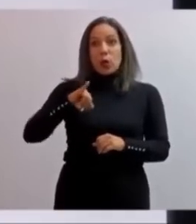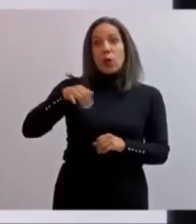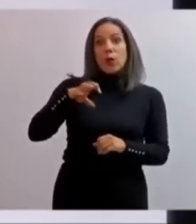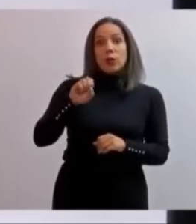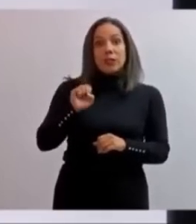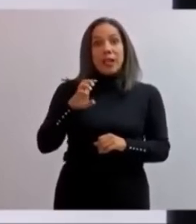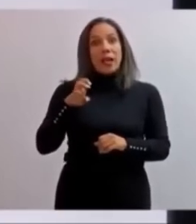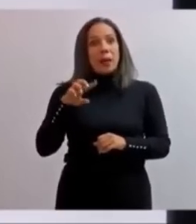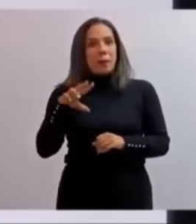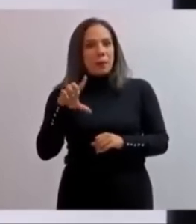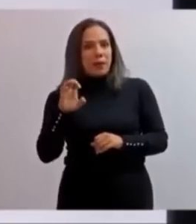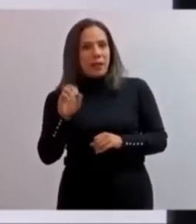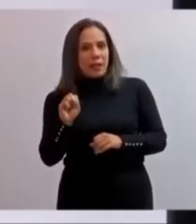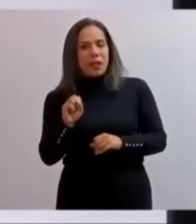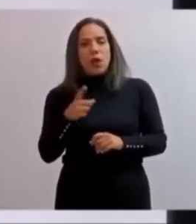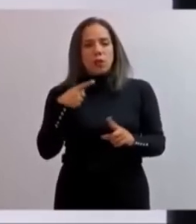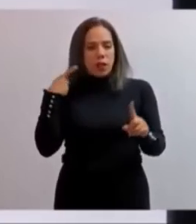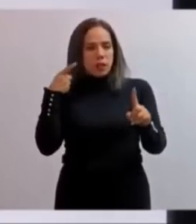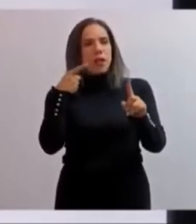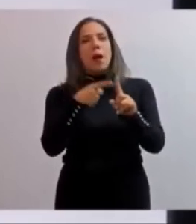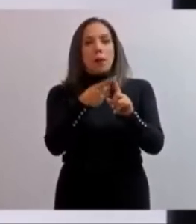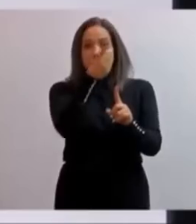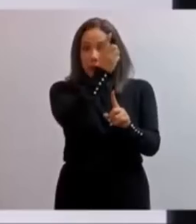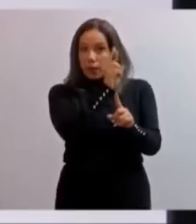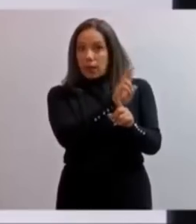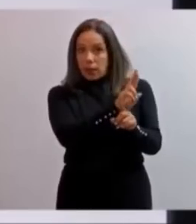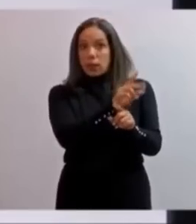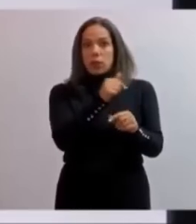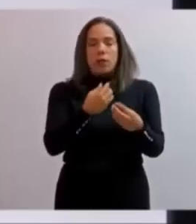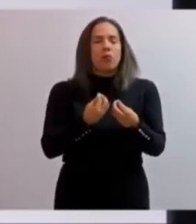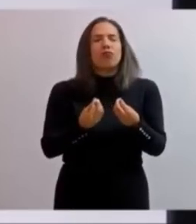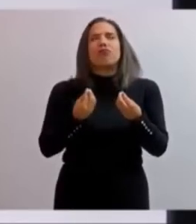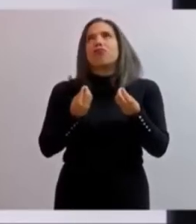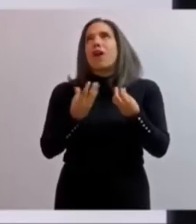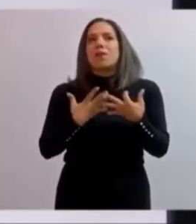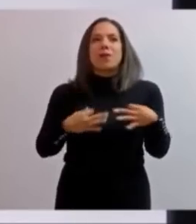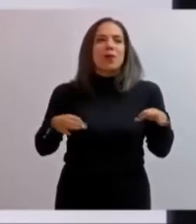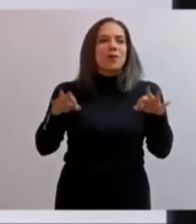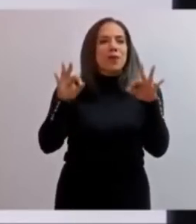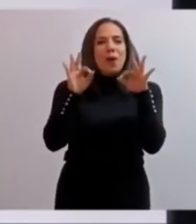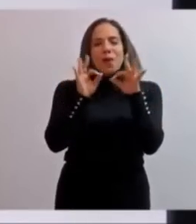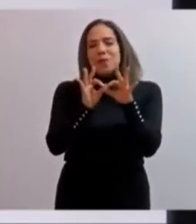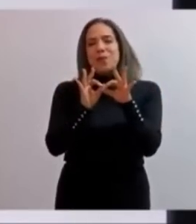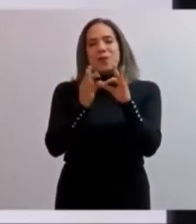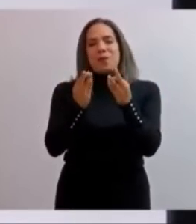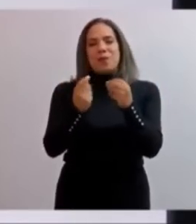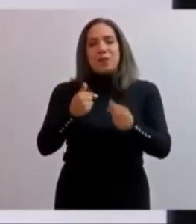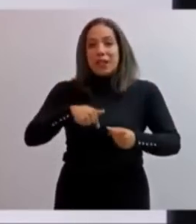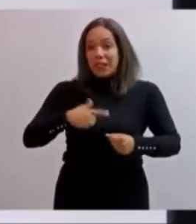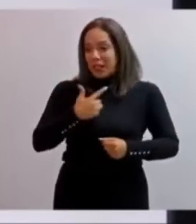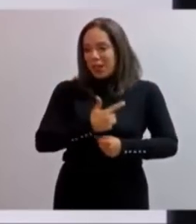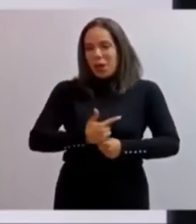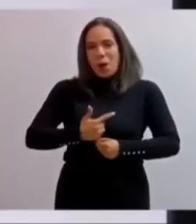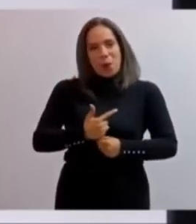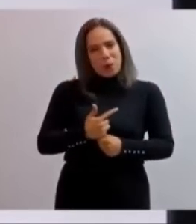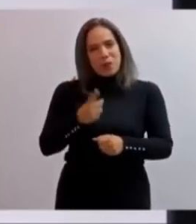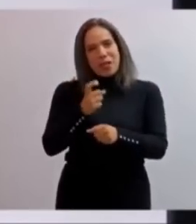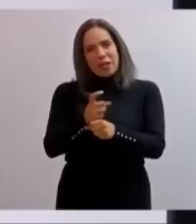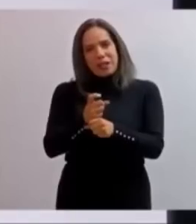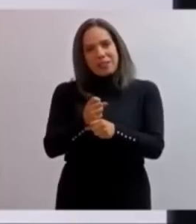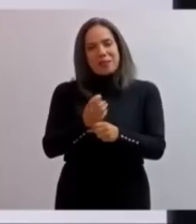director general de Gestión Escolar y Enfoque Territorial, y es para mí un enorme privilegio poder conducir esta primera